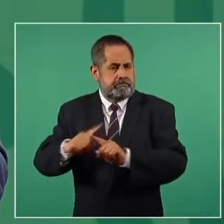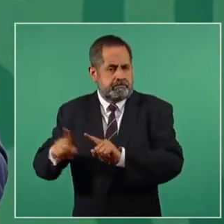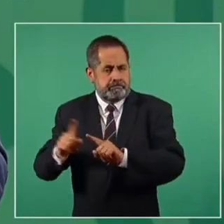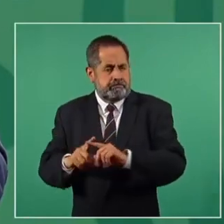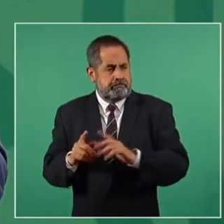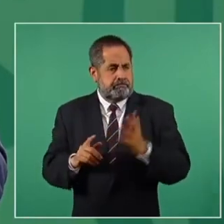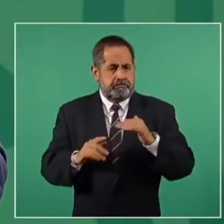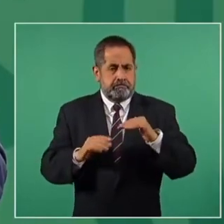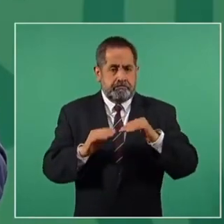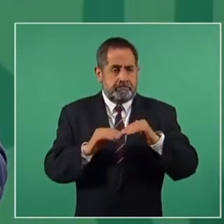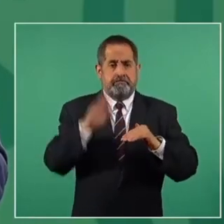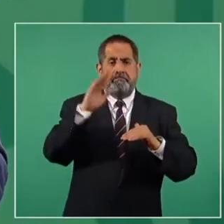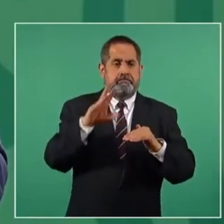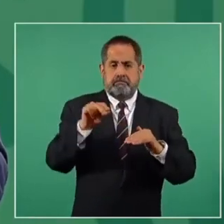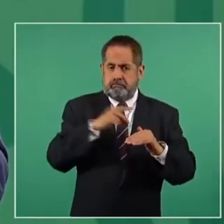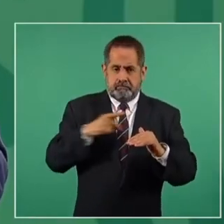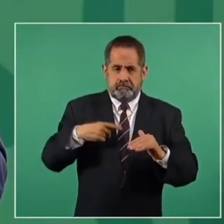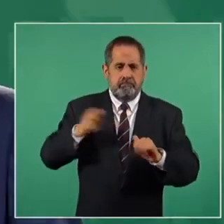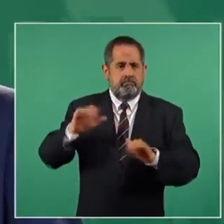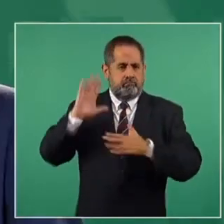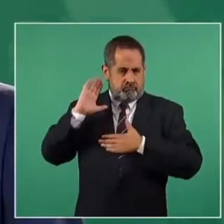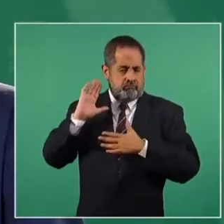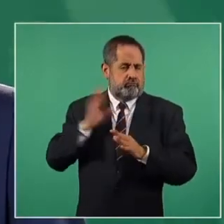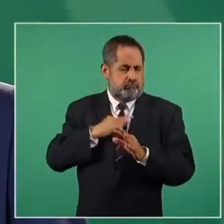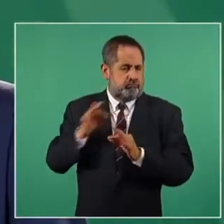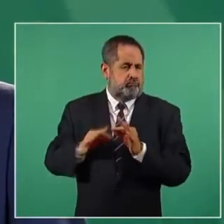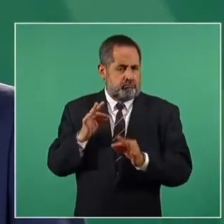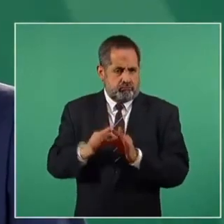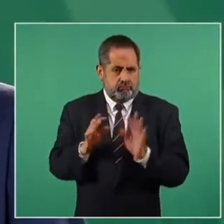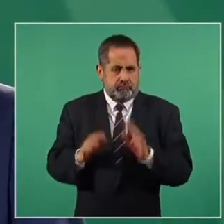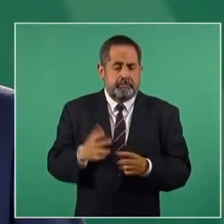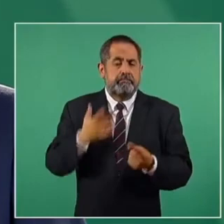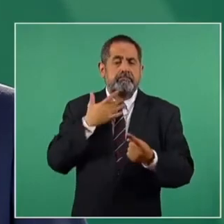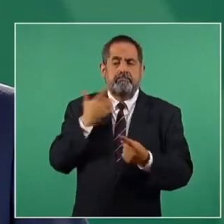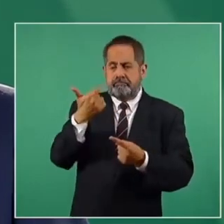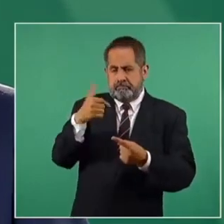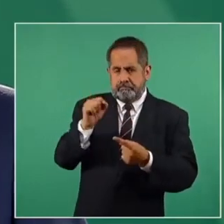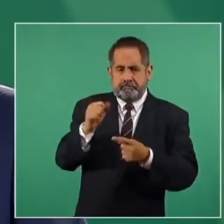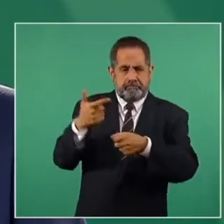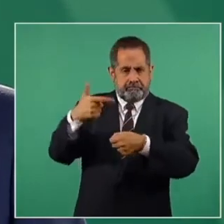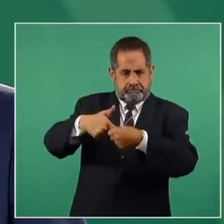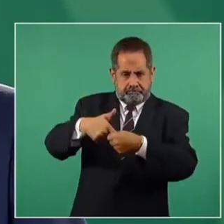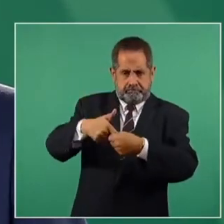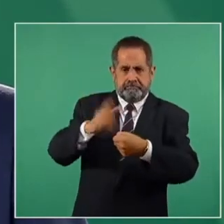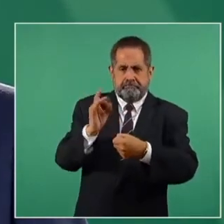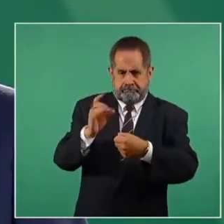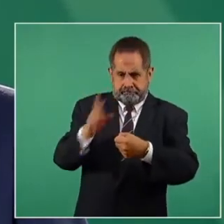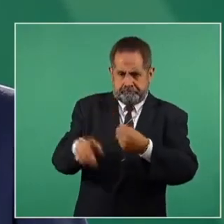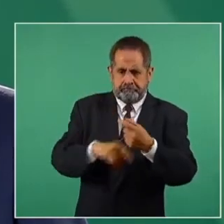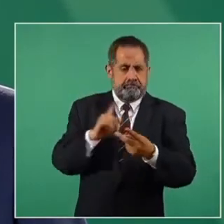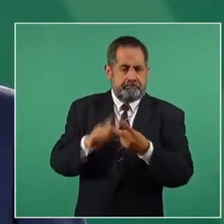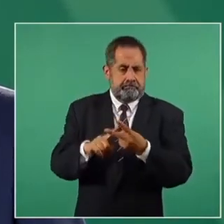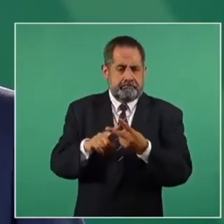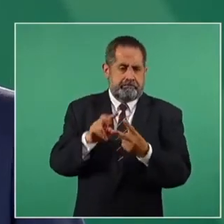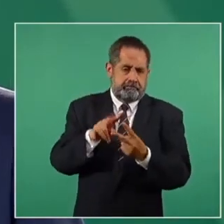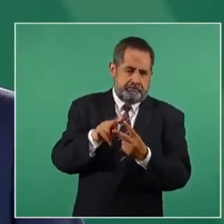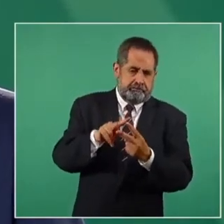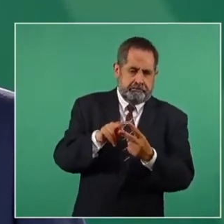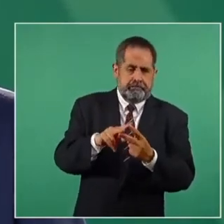por encima de la inflación lo he cumplido en gasolina en las dos